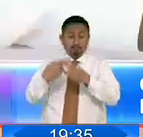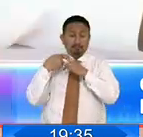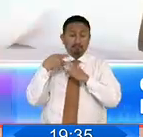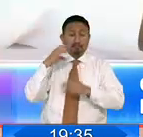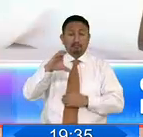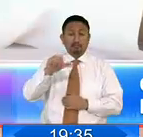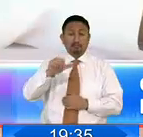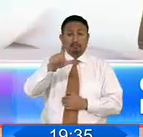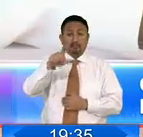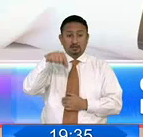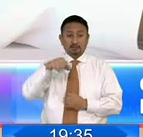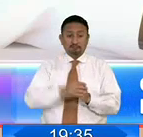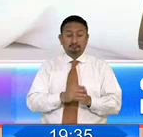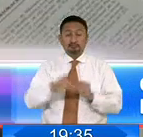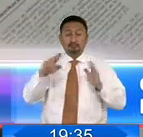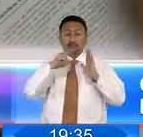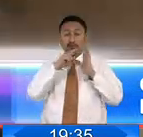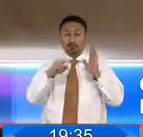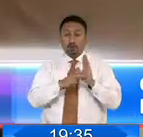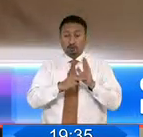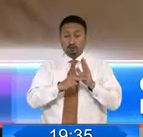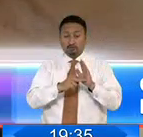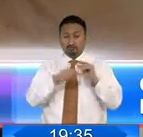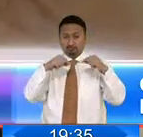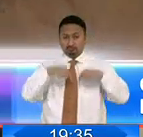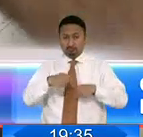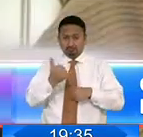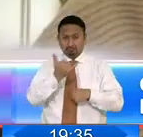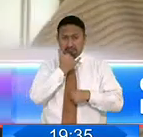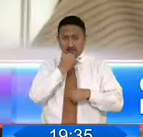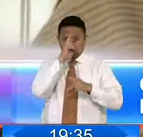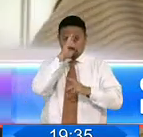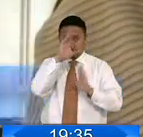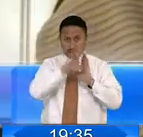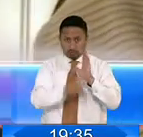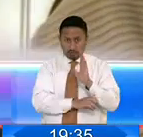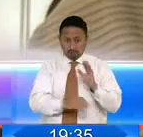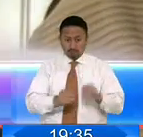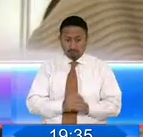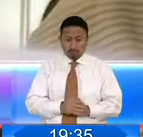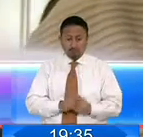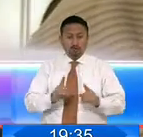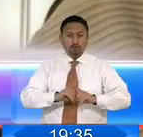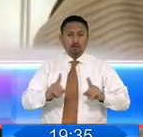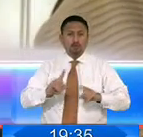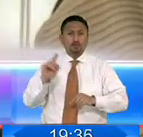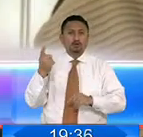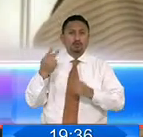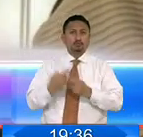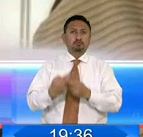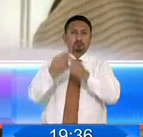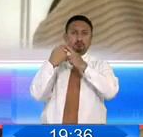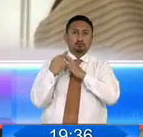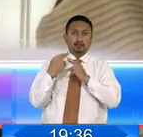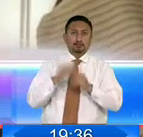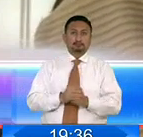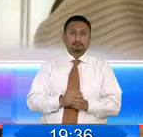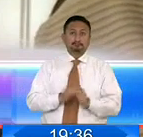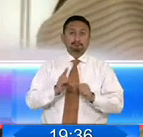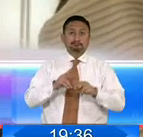identificar si la normativa es o no inconstitucional su única competencia es